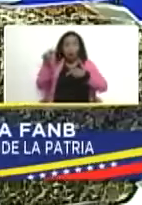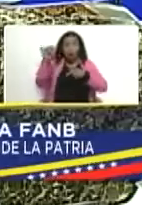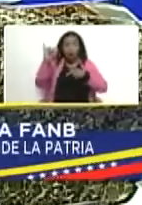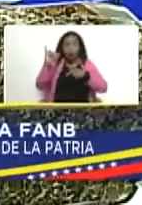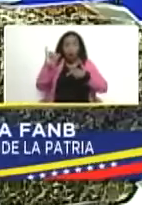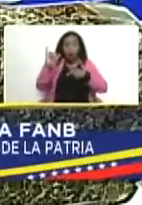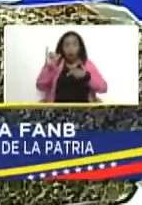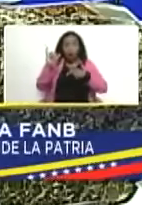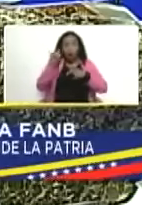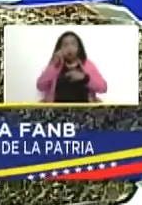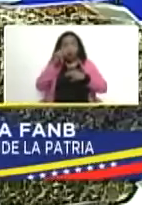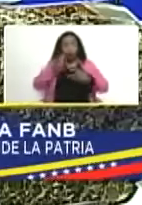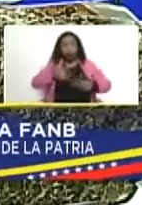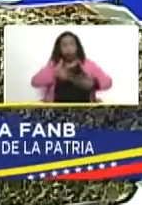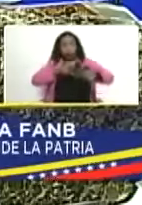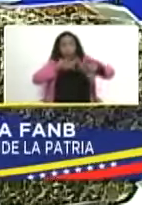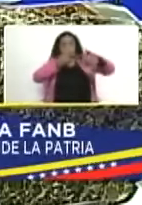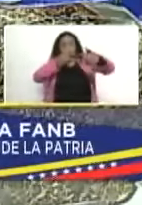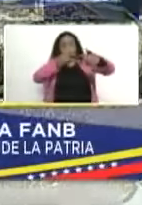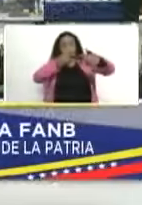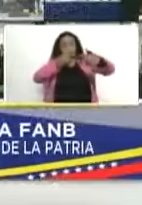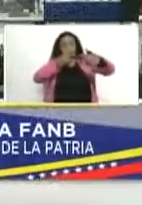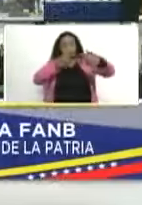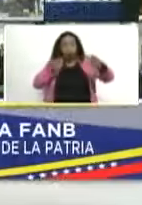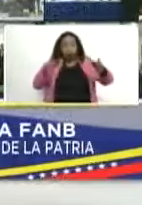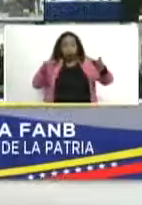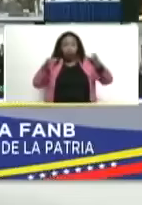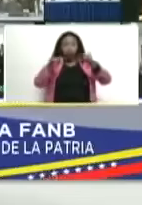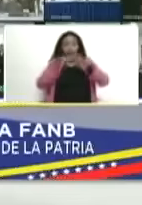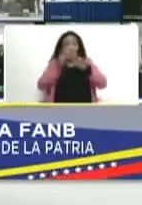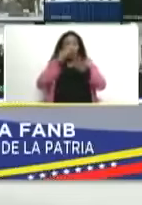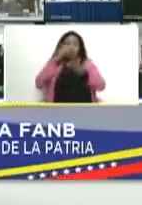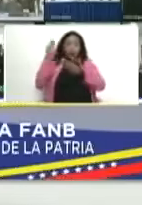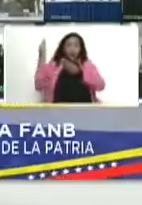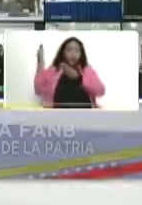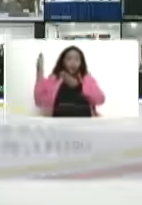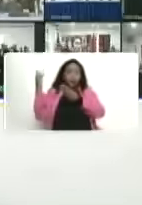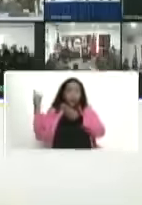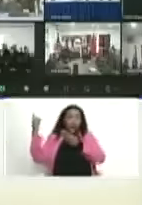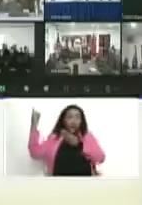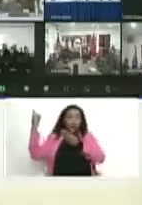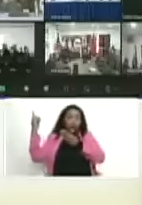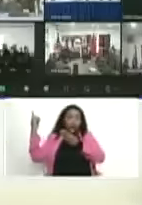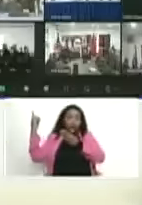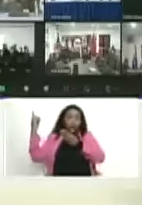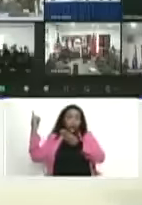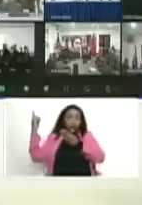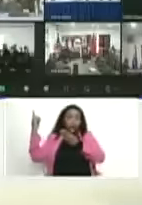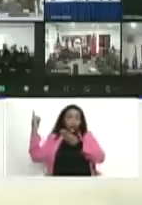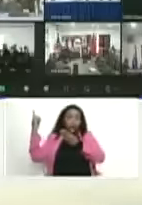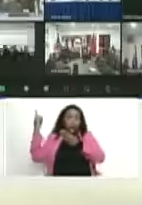de la videoconferencia, reunidos de manera marcial, disciplinada,